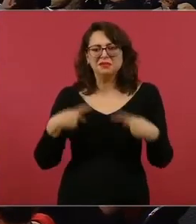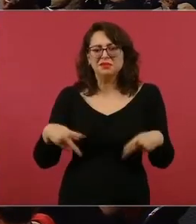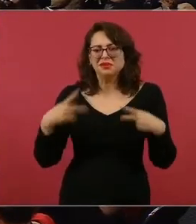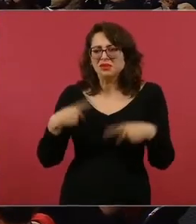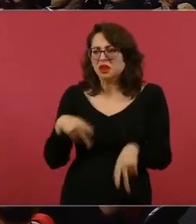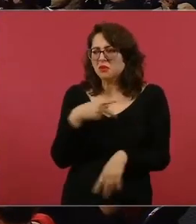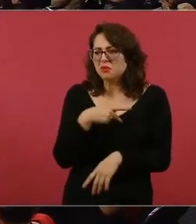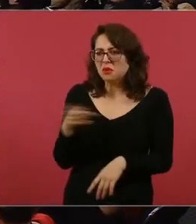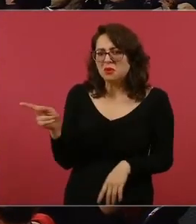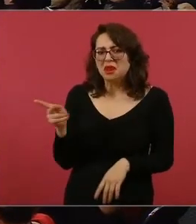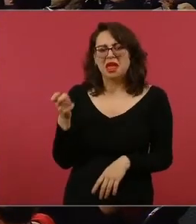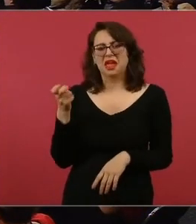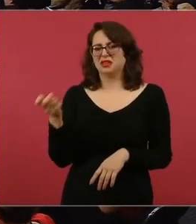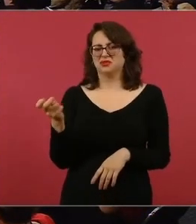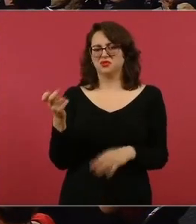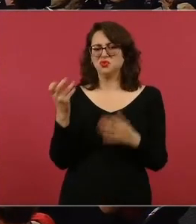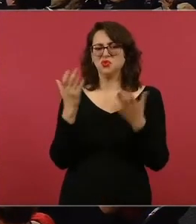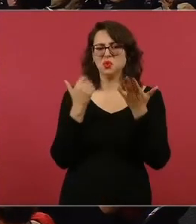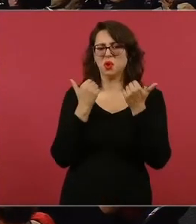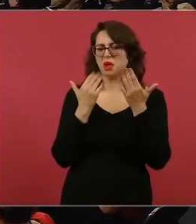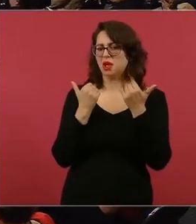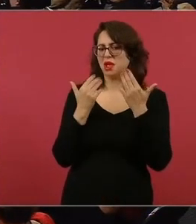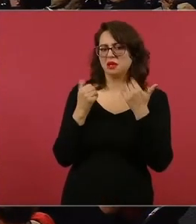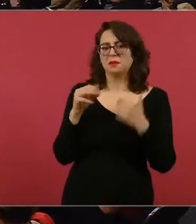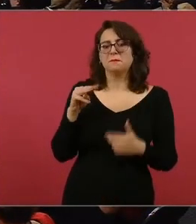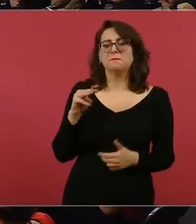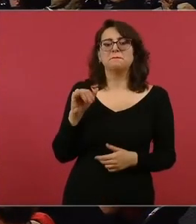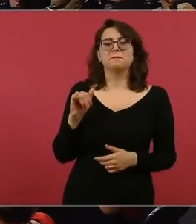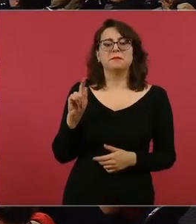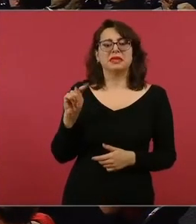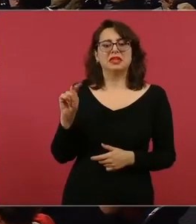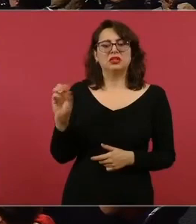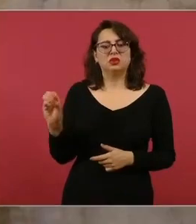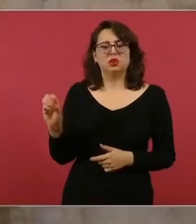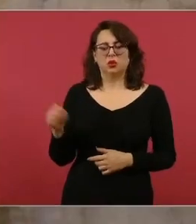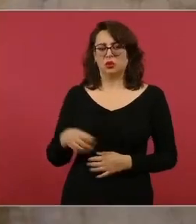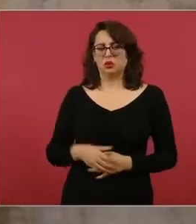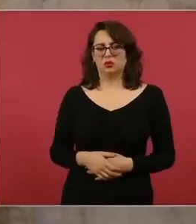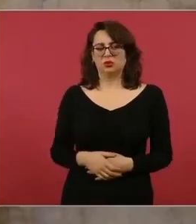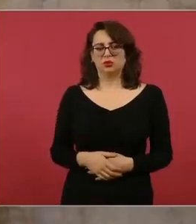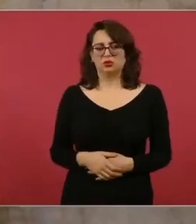Calderón que dijo que se podía vivir con el salario mínimo o algo así.